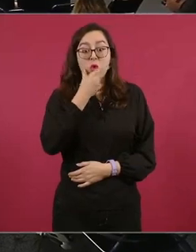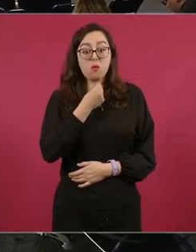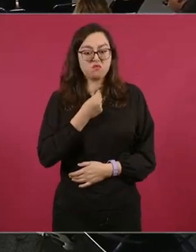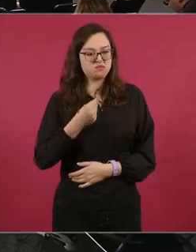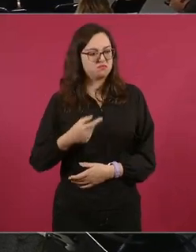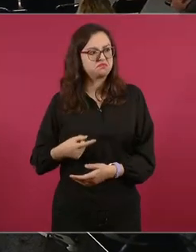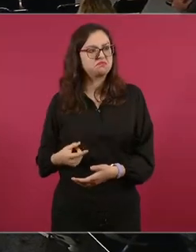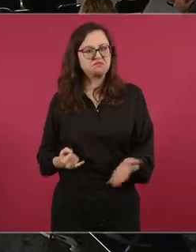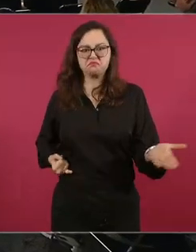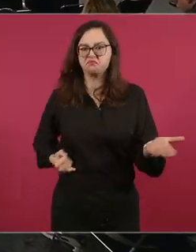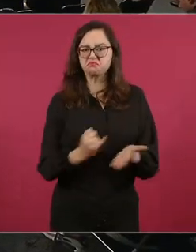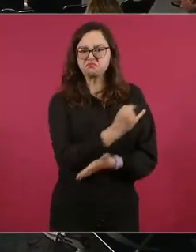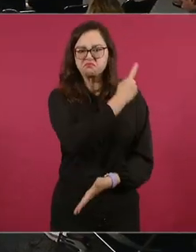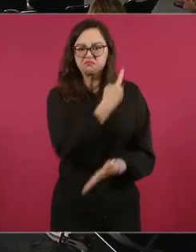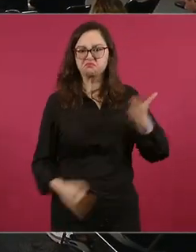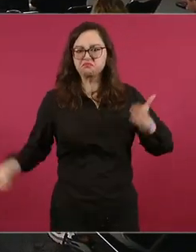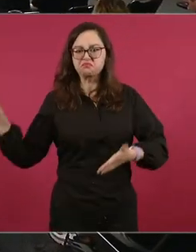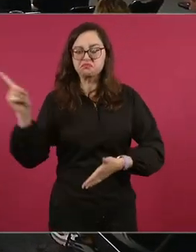Y